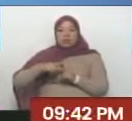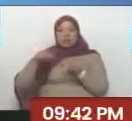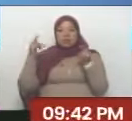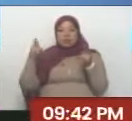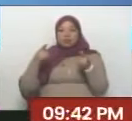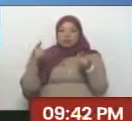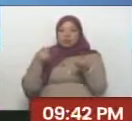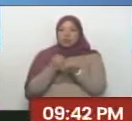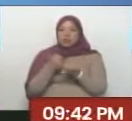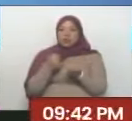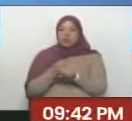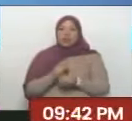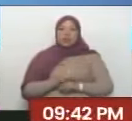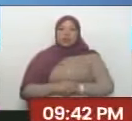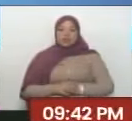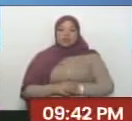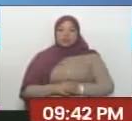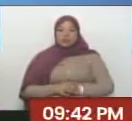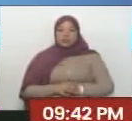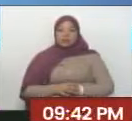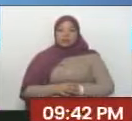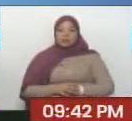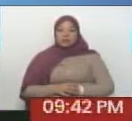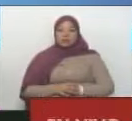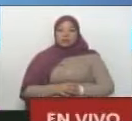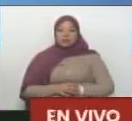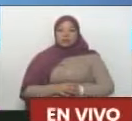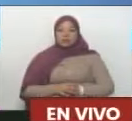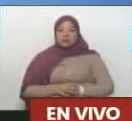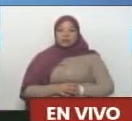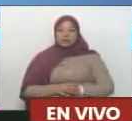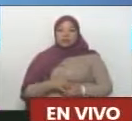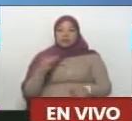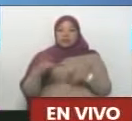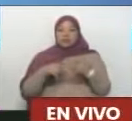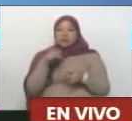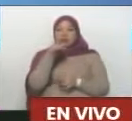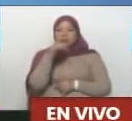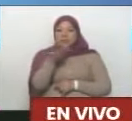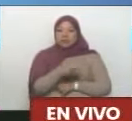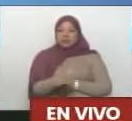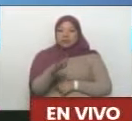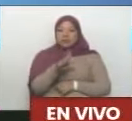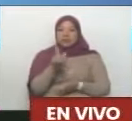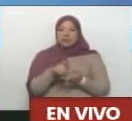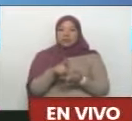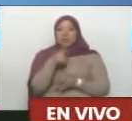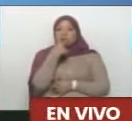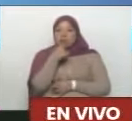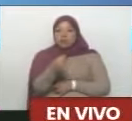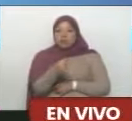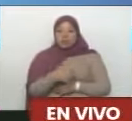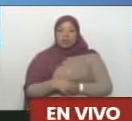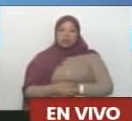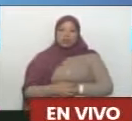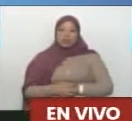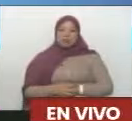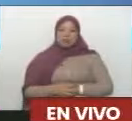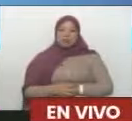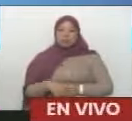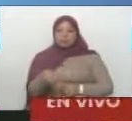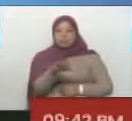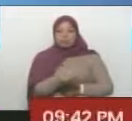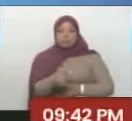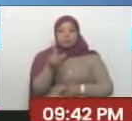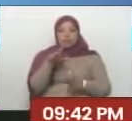rockero, que es Alfred Nazaré Ñañez. Bueno, Alfred Nazaré, sencillamente, abre las